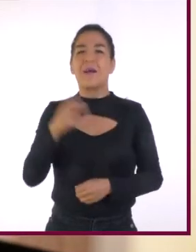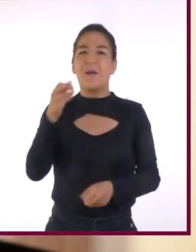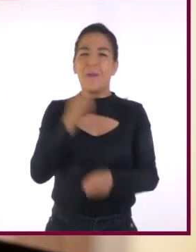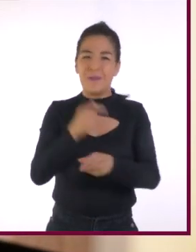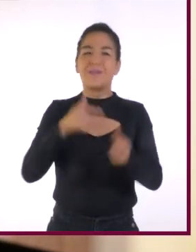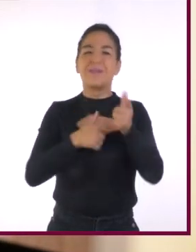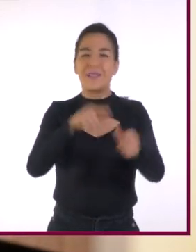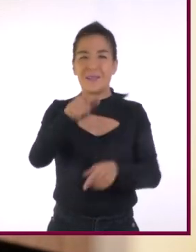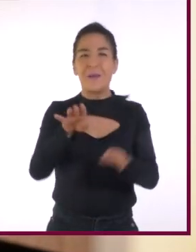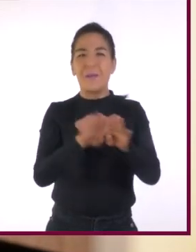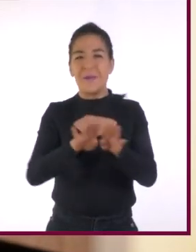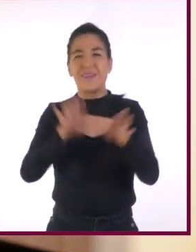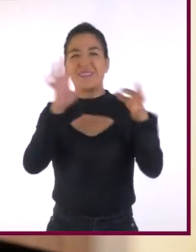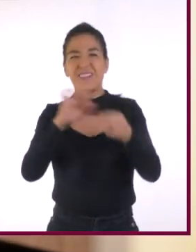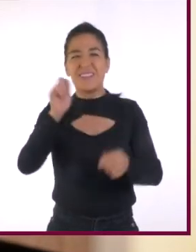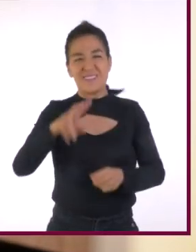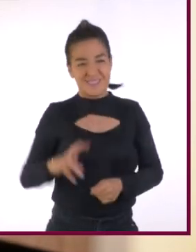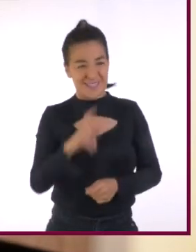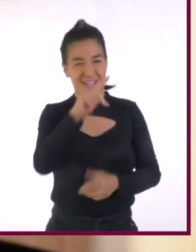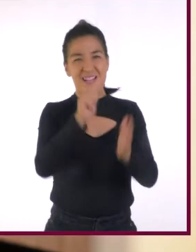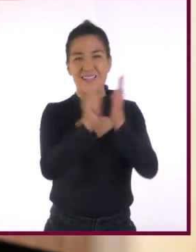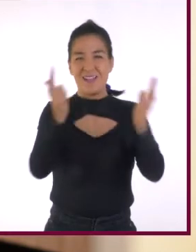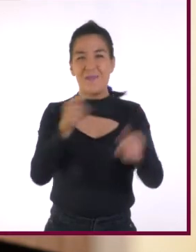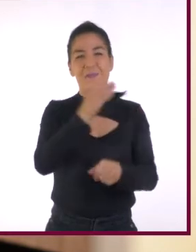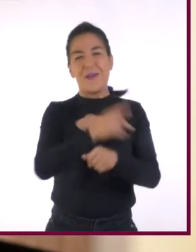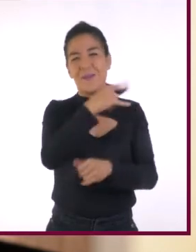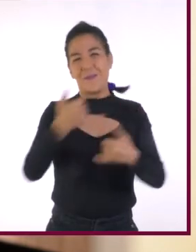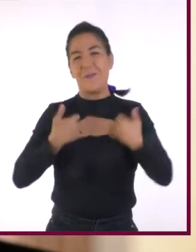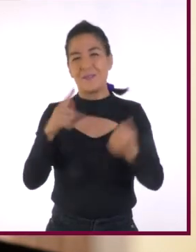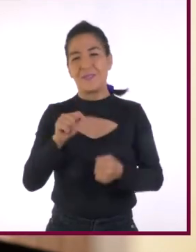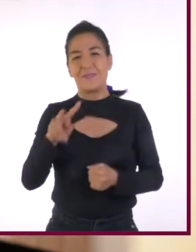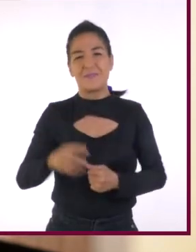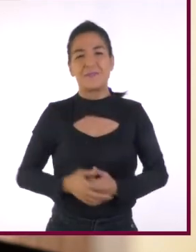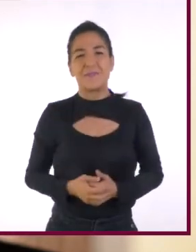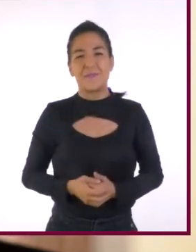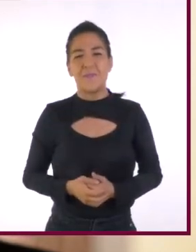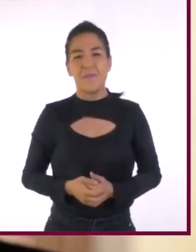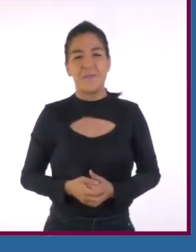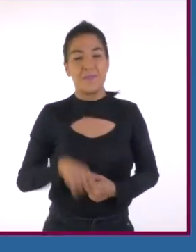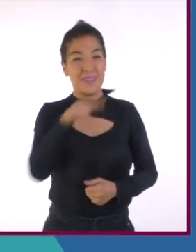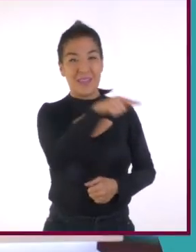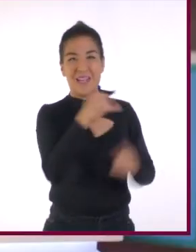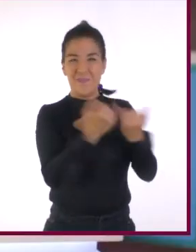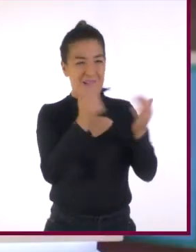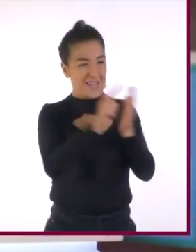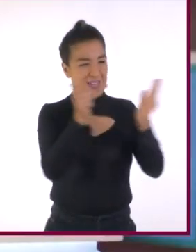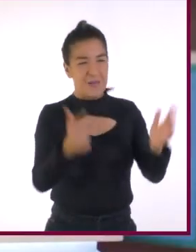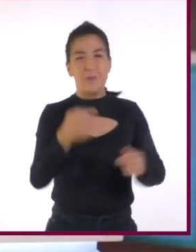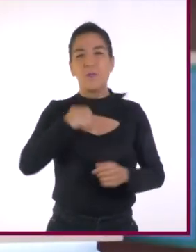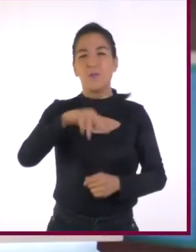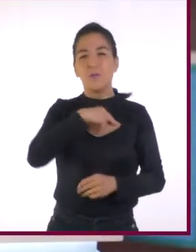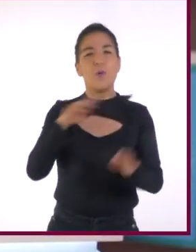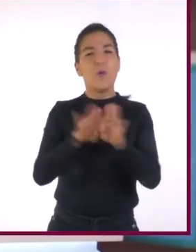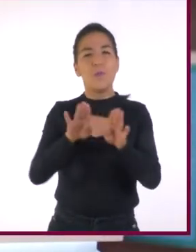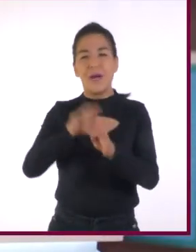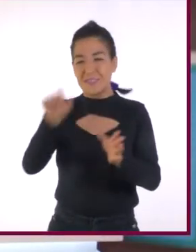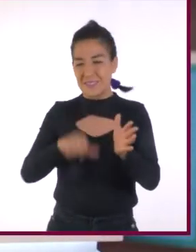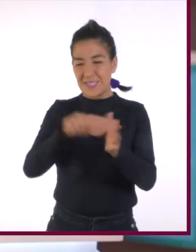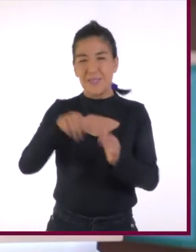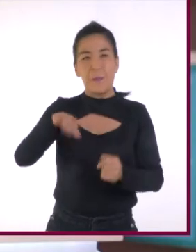se me ocurre que es muy fácil de entender. Esto tienes un cacho de plastilina. Y entonces si la plastilina es una esfera, haces una